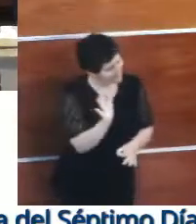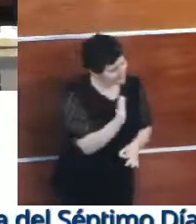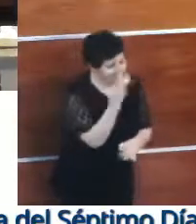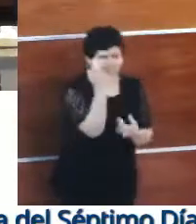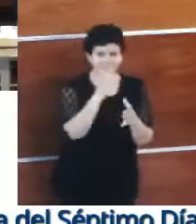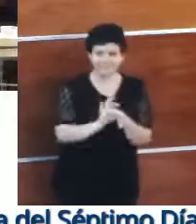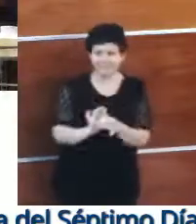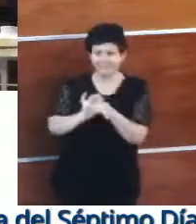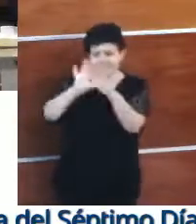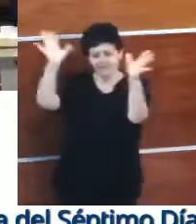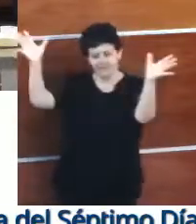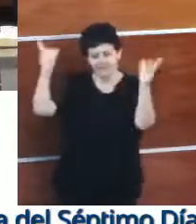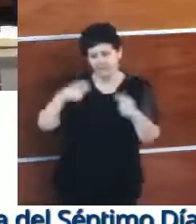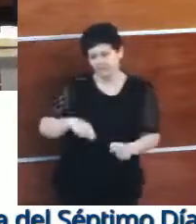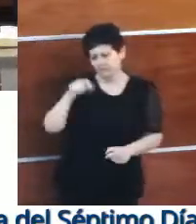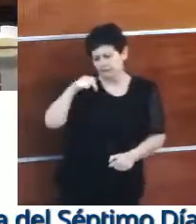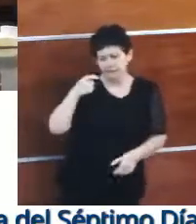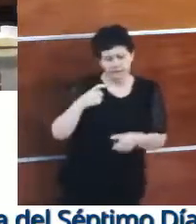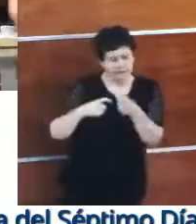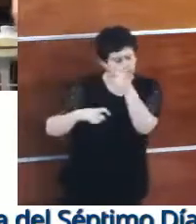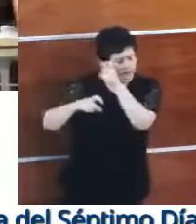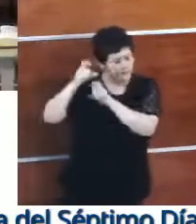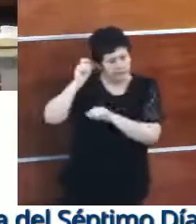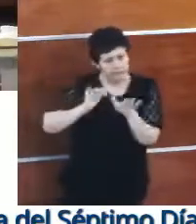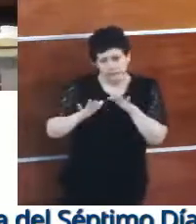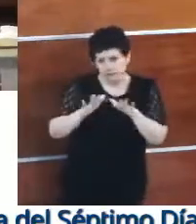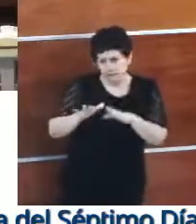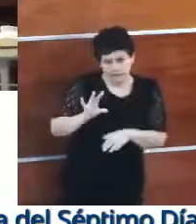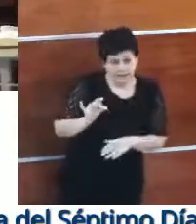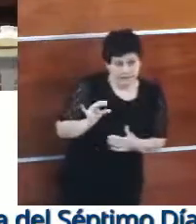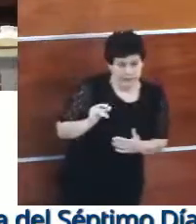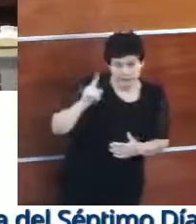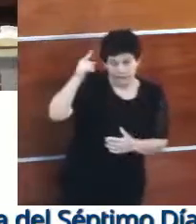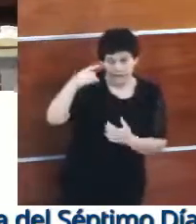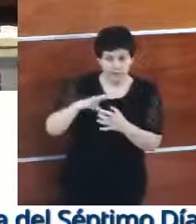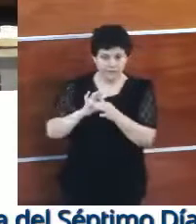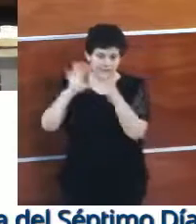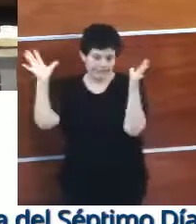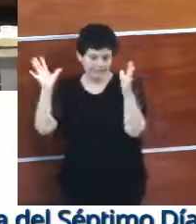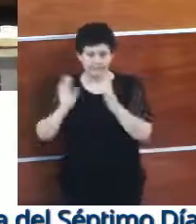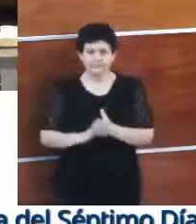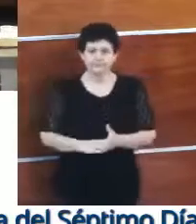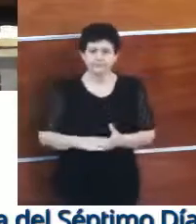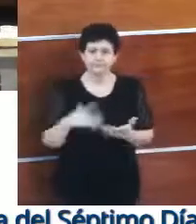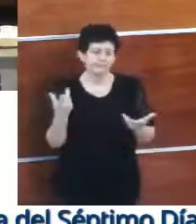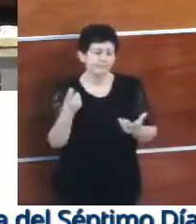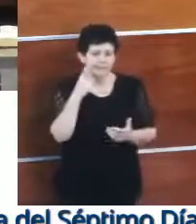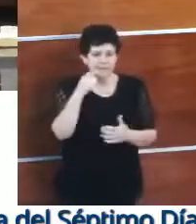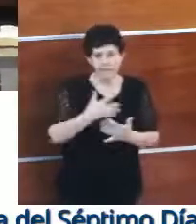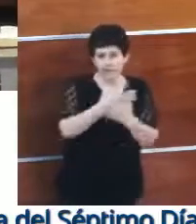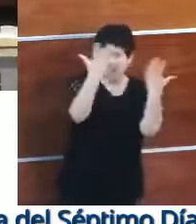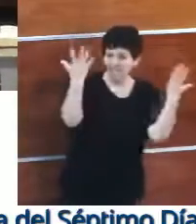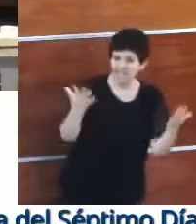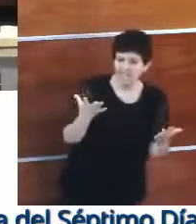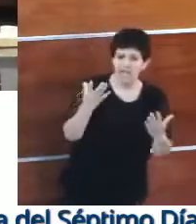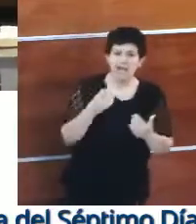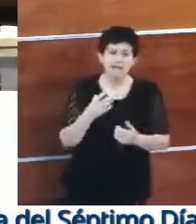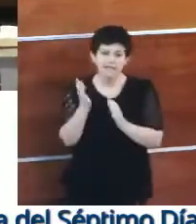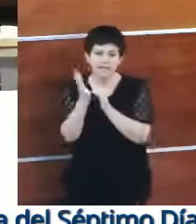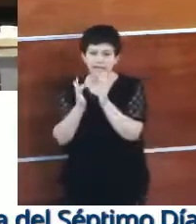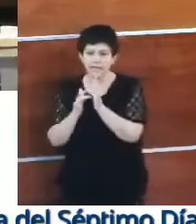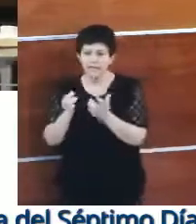de esta experiencia que estamos teniendo. ¿Saben? En el Antiguo Testamento, el día del Señor era la segunda